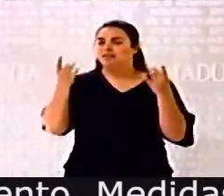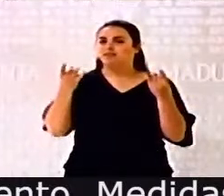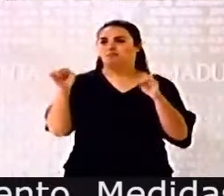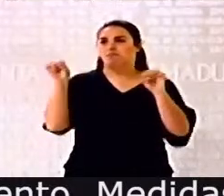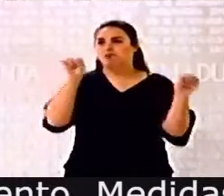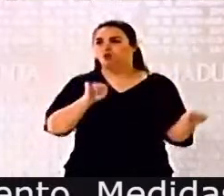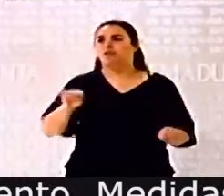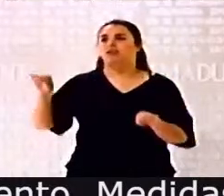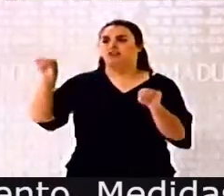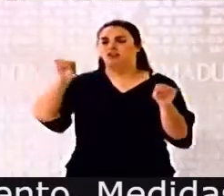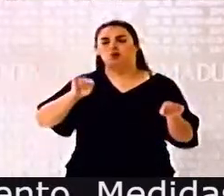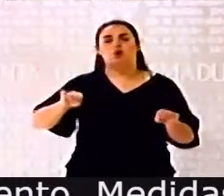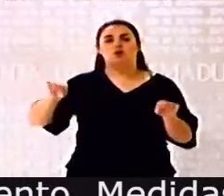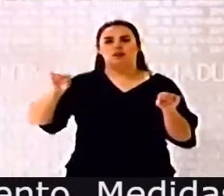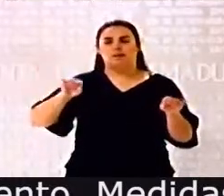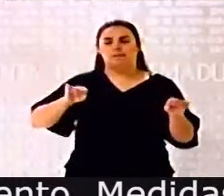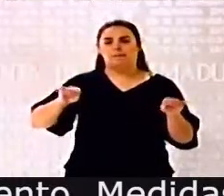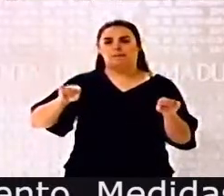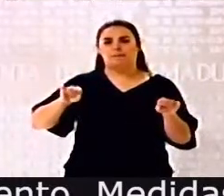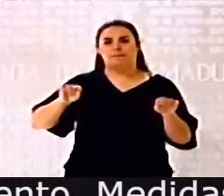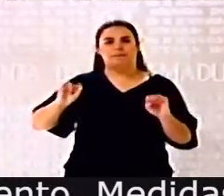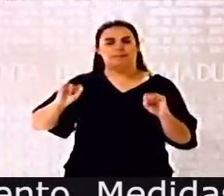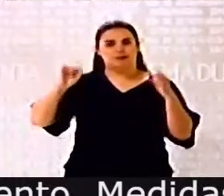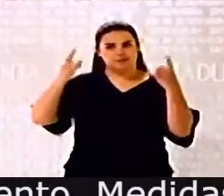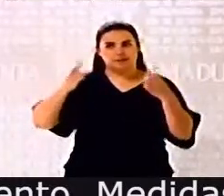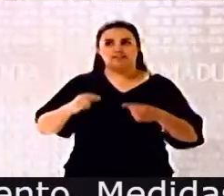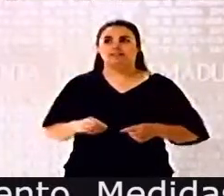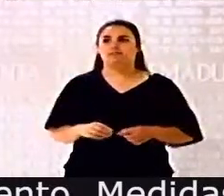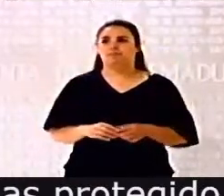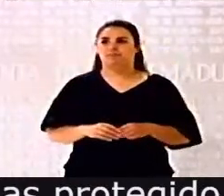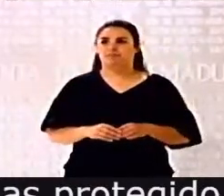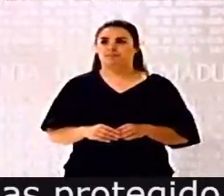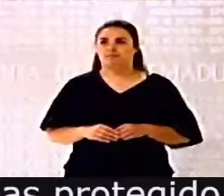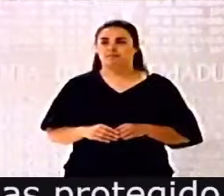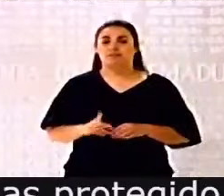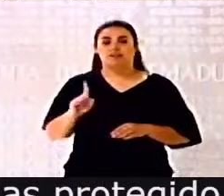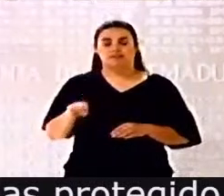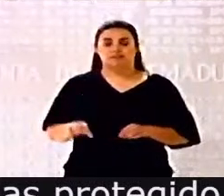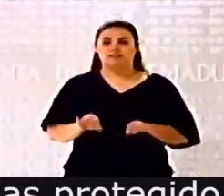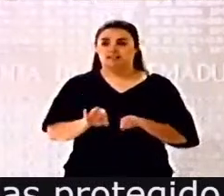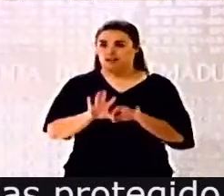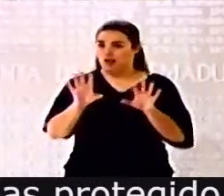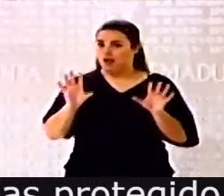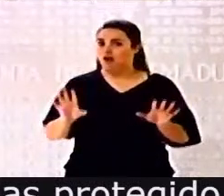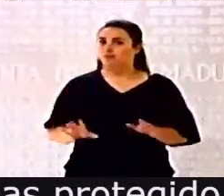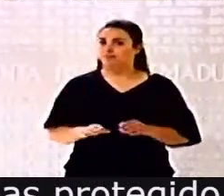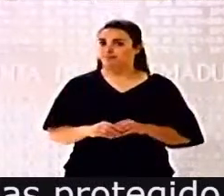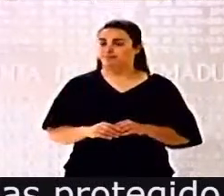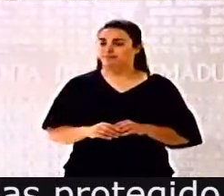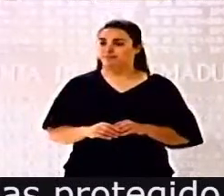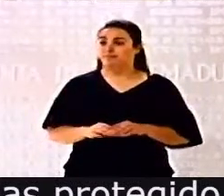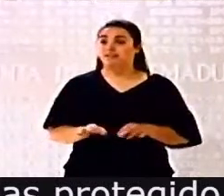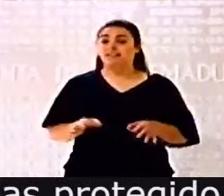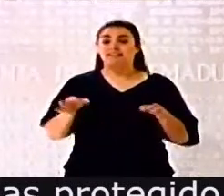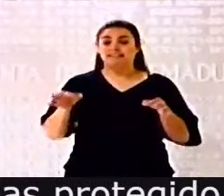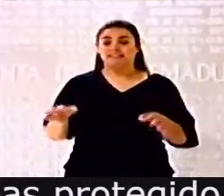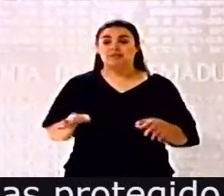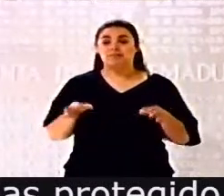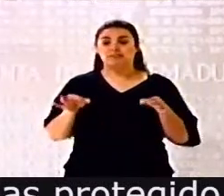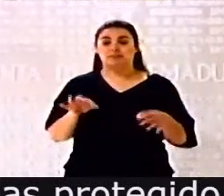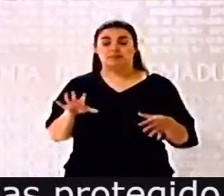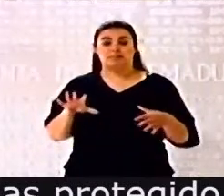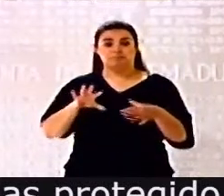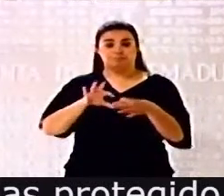protegidos, lo más protegidos posible. Y, por supuesto, siempre giran